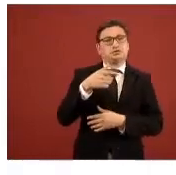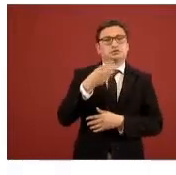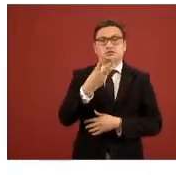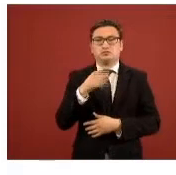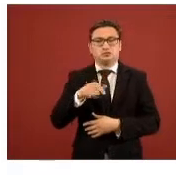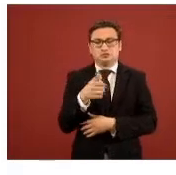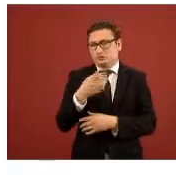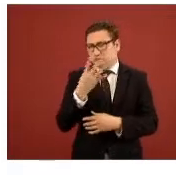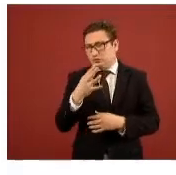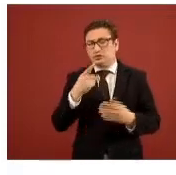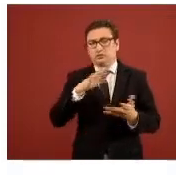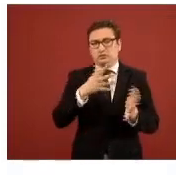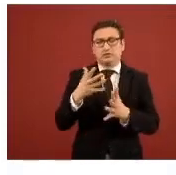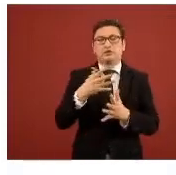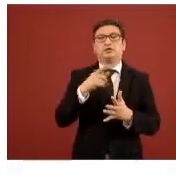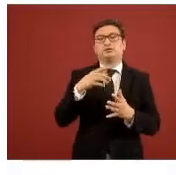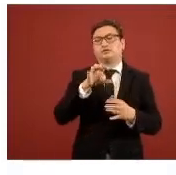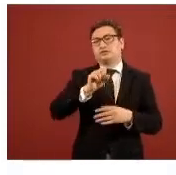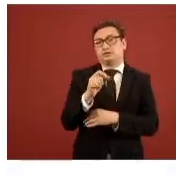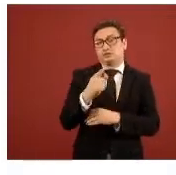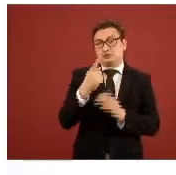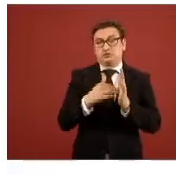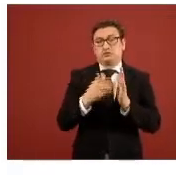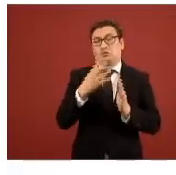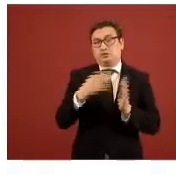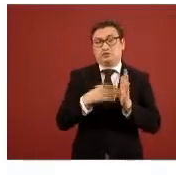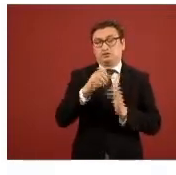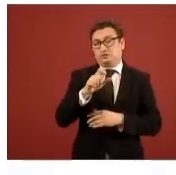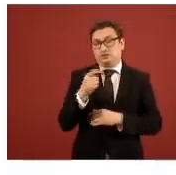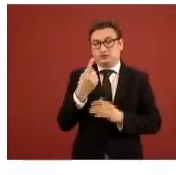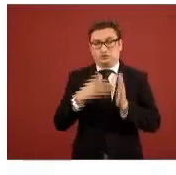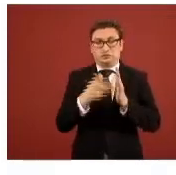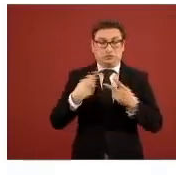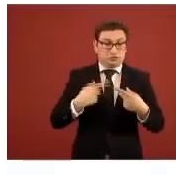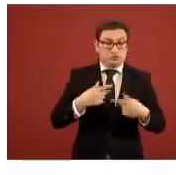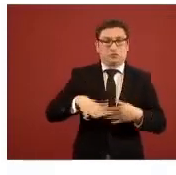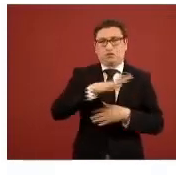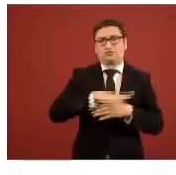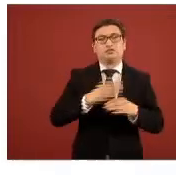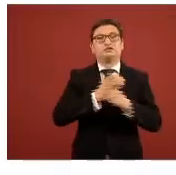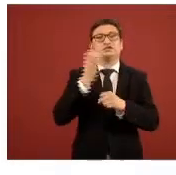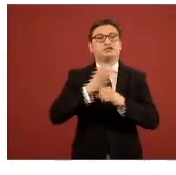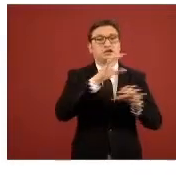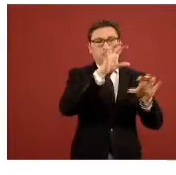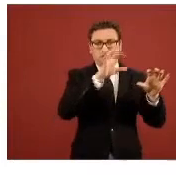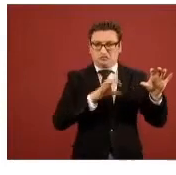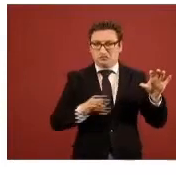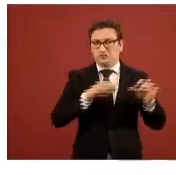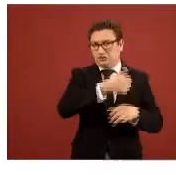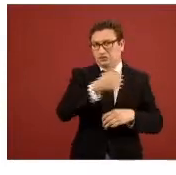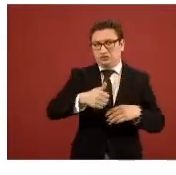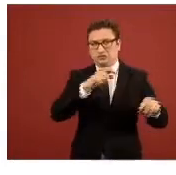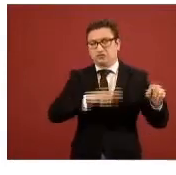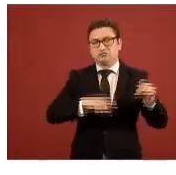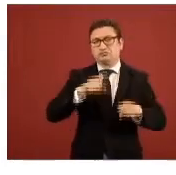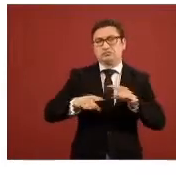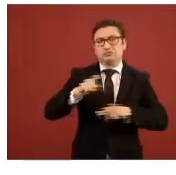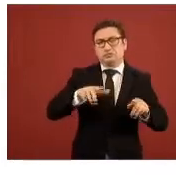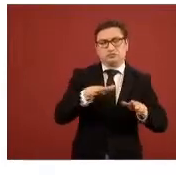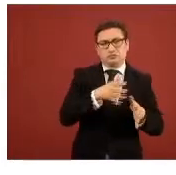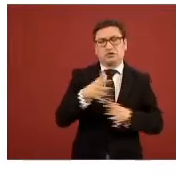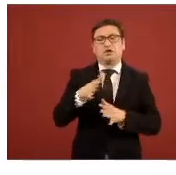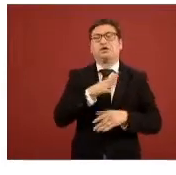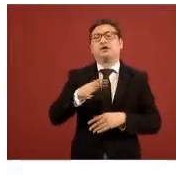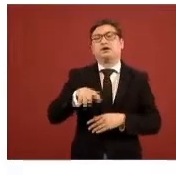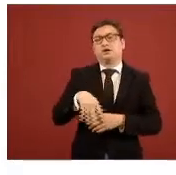los 4.661 casos, y bueno, dependiendo de la carga por estado, vemos cómo fluctúa entre un